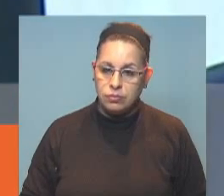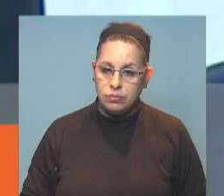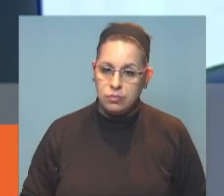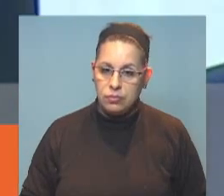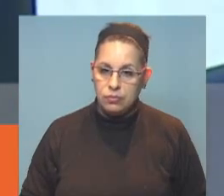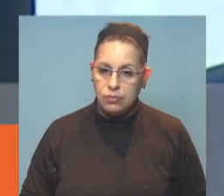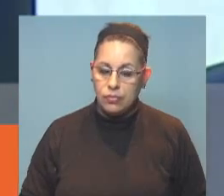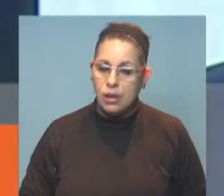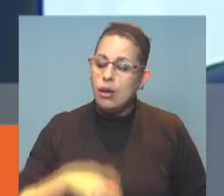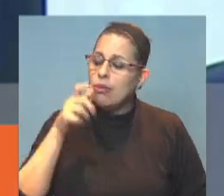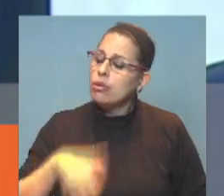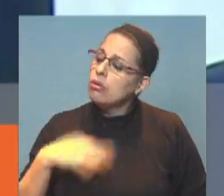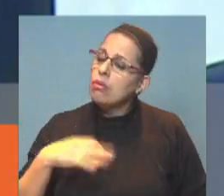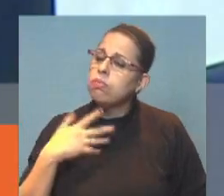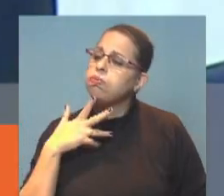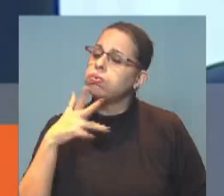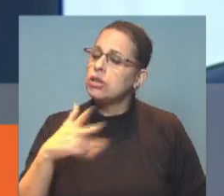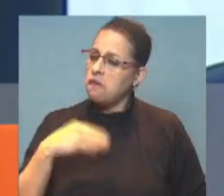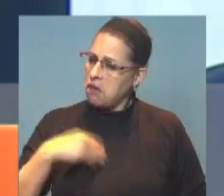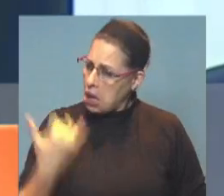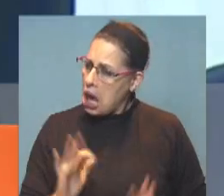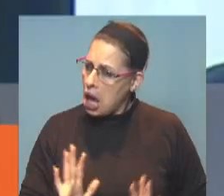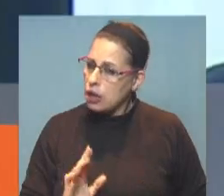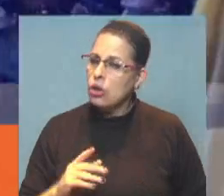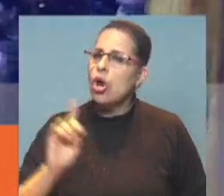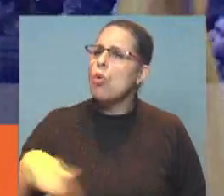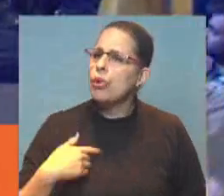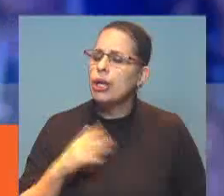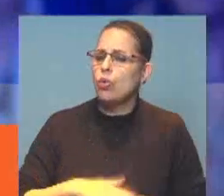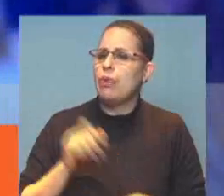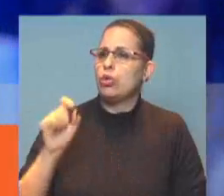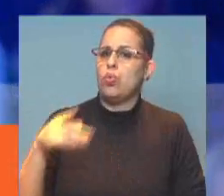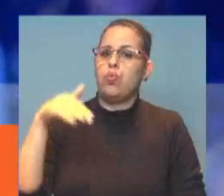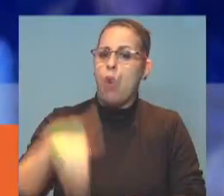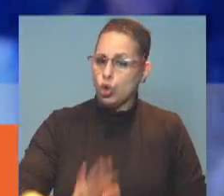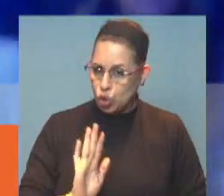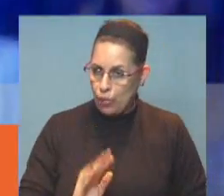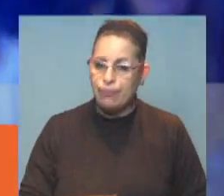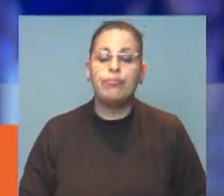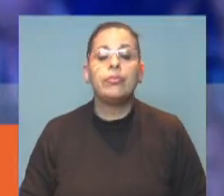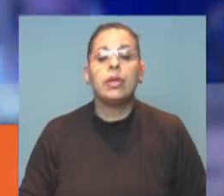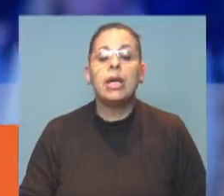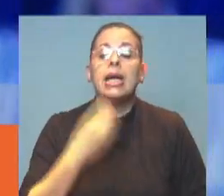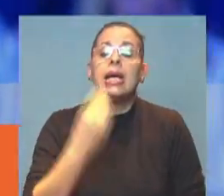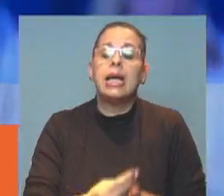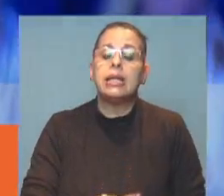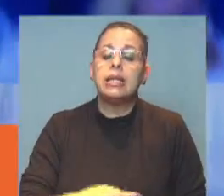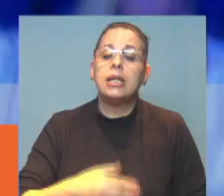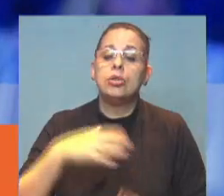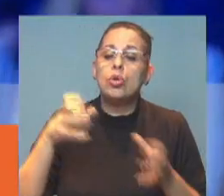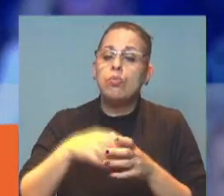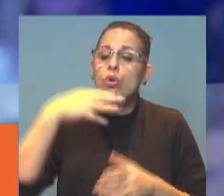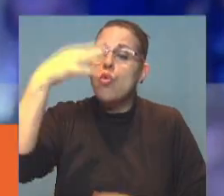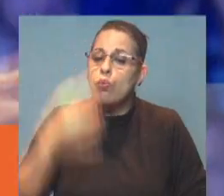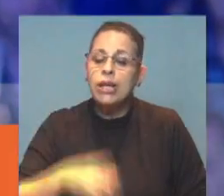tiene que decirles que hay una esperanza y que es su voto. El candidato del Frente Cumplir, Florencio